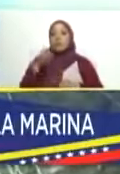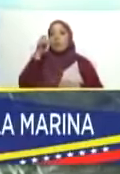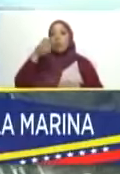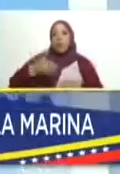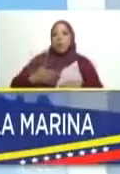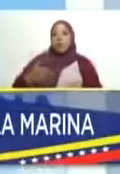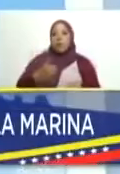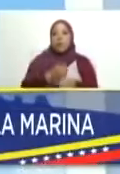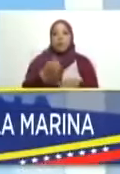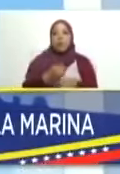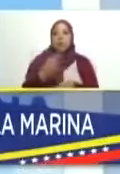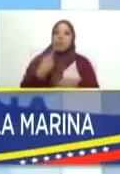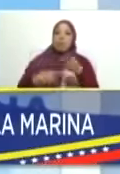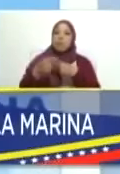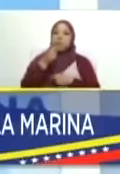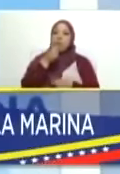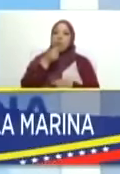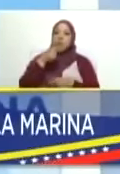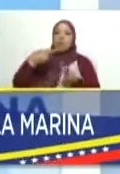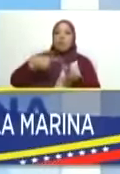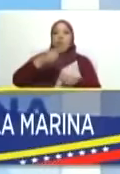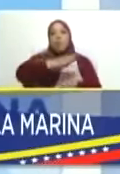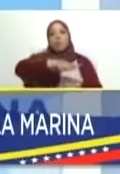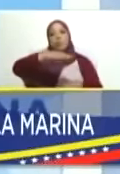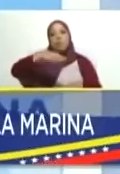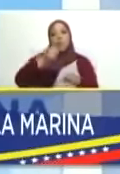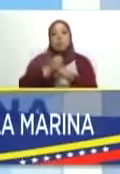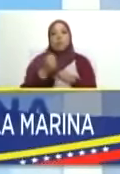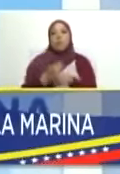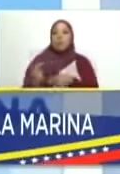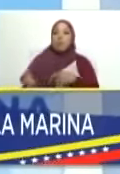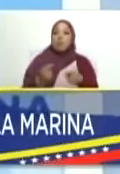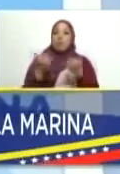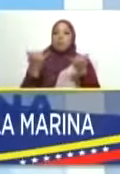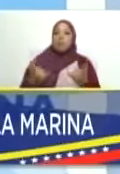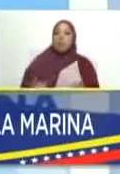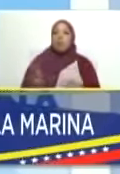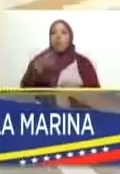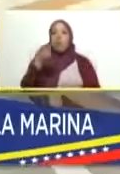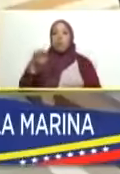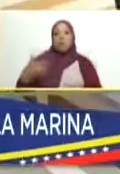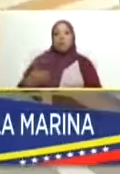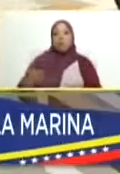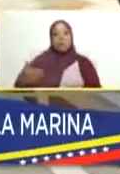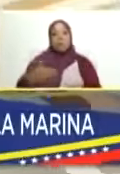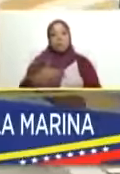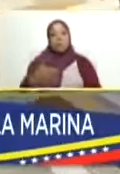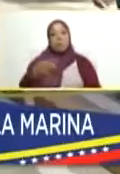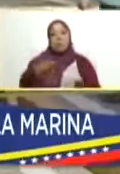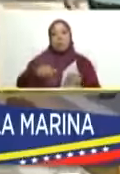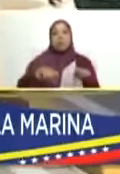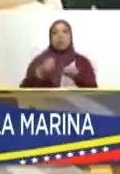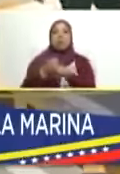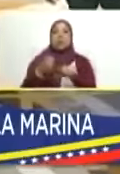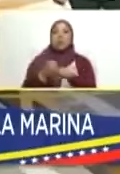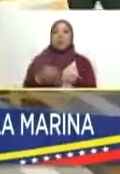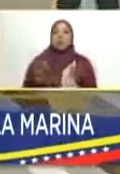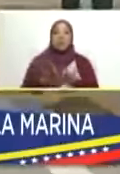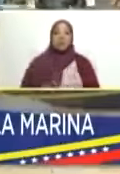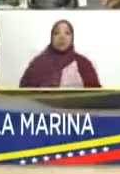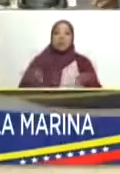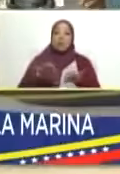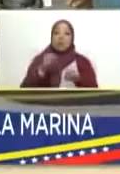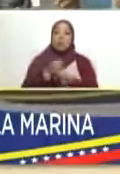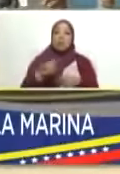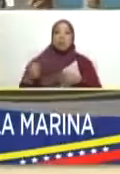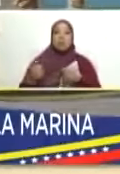tirando anzuelitos, porque se hizo un voladero ahí sobre el mar, en madera, ¿verdad? Y están los pescadores ahí tirando, o sea, sus anzuelos. ¿Uno puede venir a pescar aquí? Ahí puedes venir